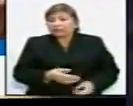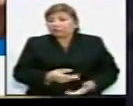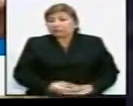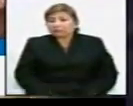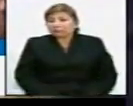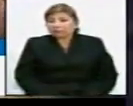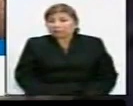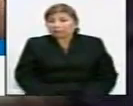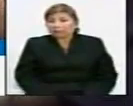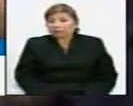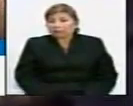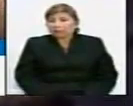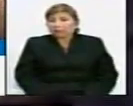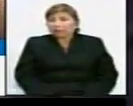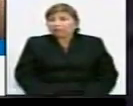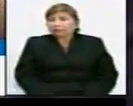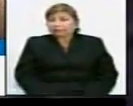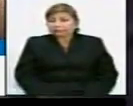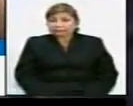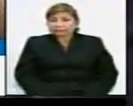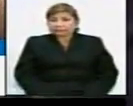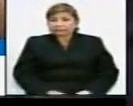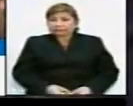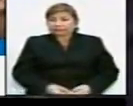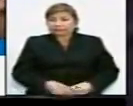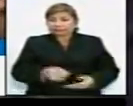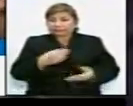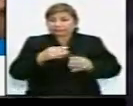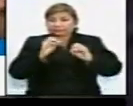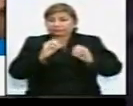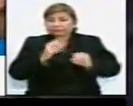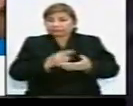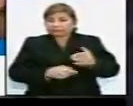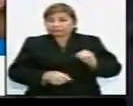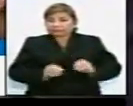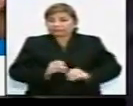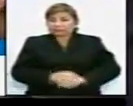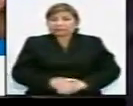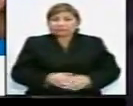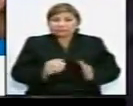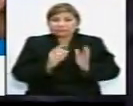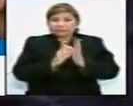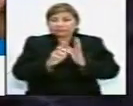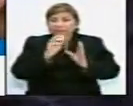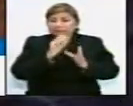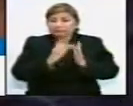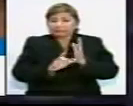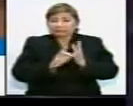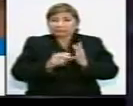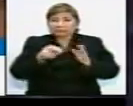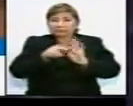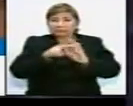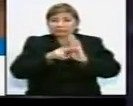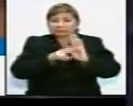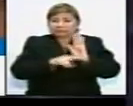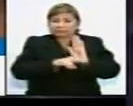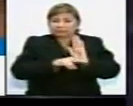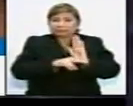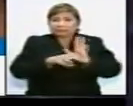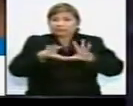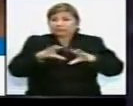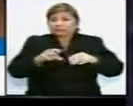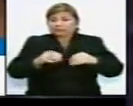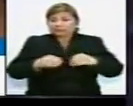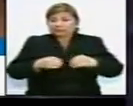constituir una nueva agrupación política puedan hacerlo en función al reglamento electoral, perdón, a las normas electorales ya